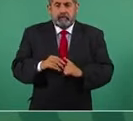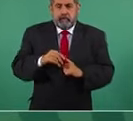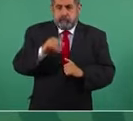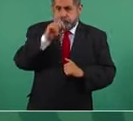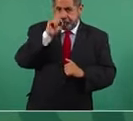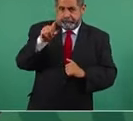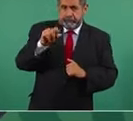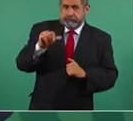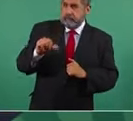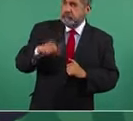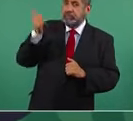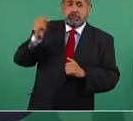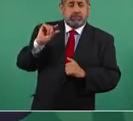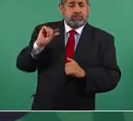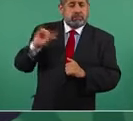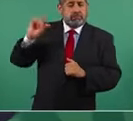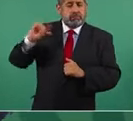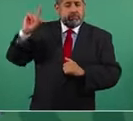grandes